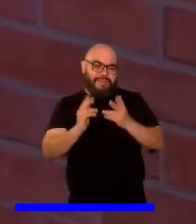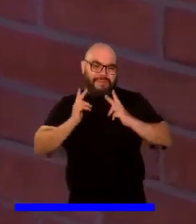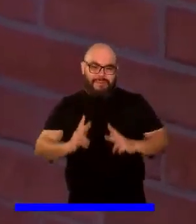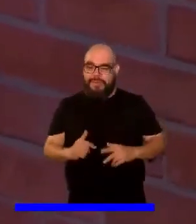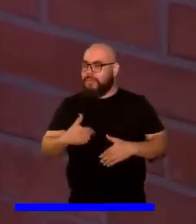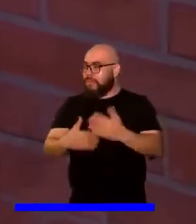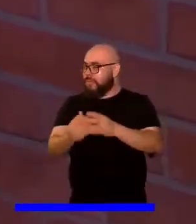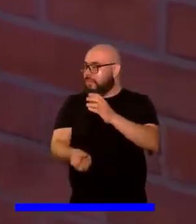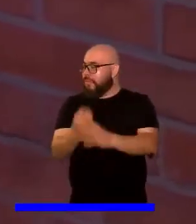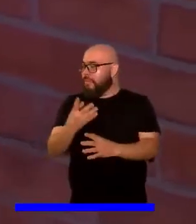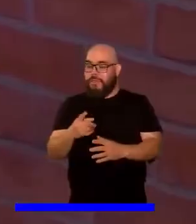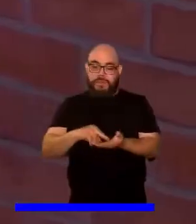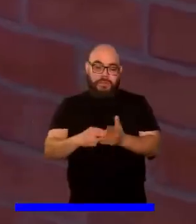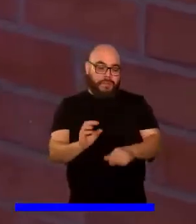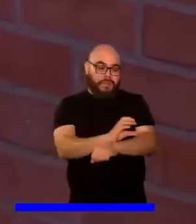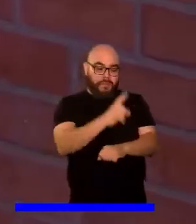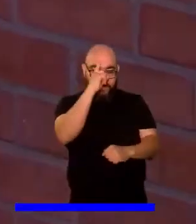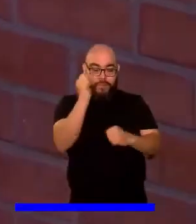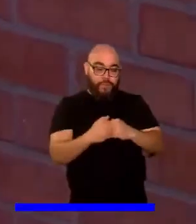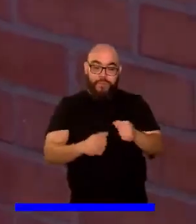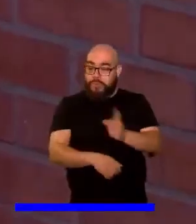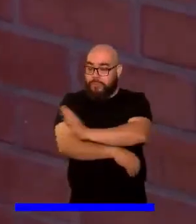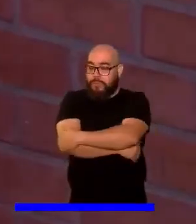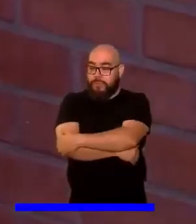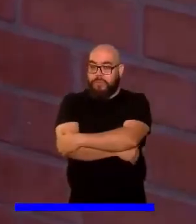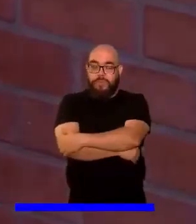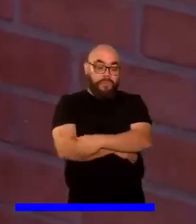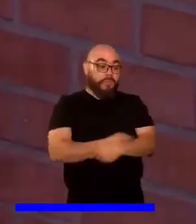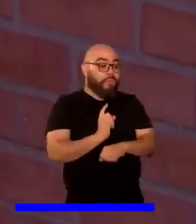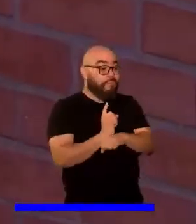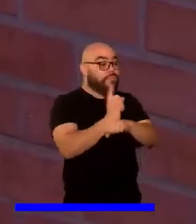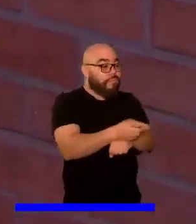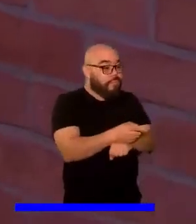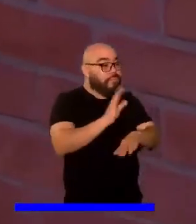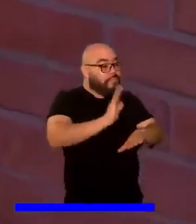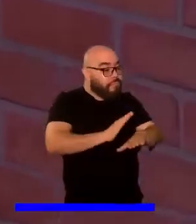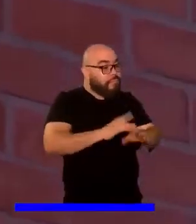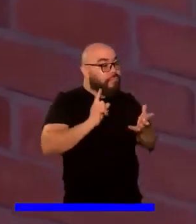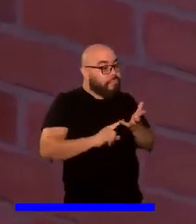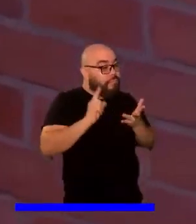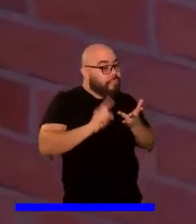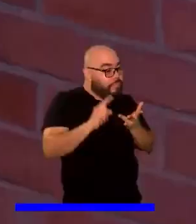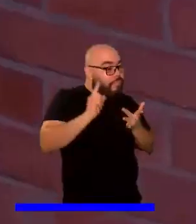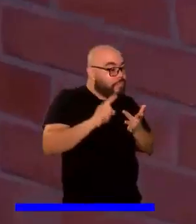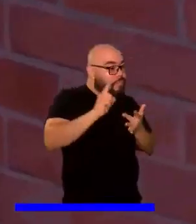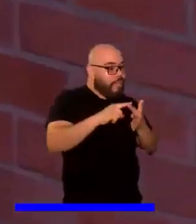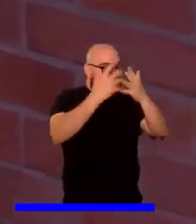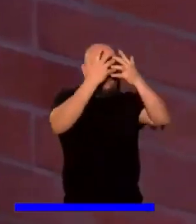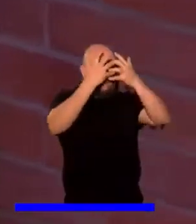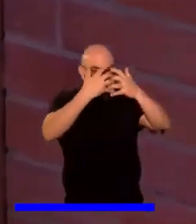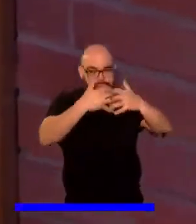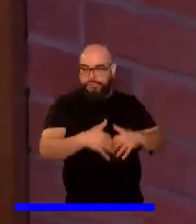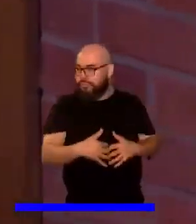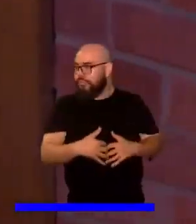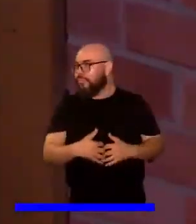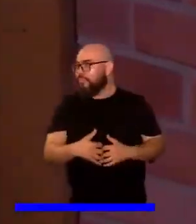en algún momento, es bruto. El computador necesita que uno le diga explícitamente todo lo que tiene que hacer para ejecutarlo. O sea, hay